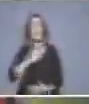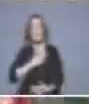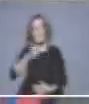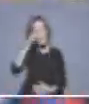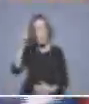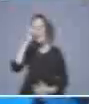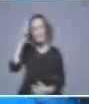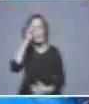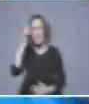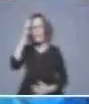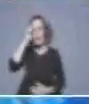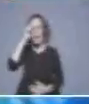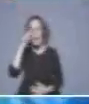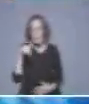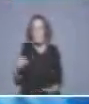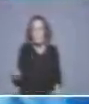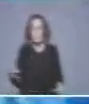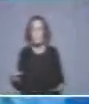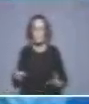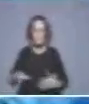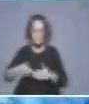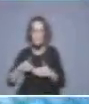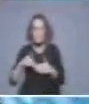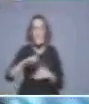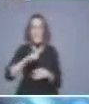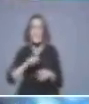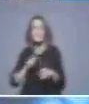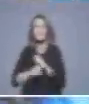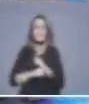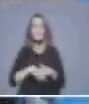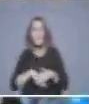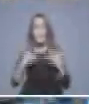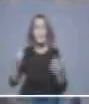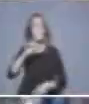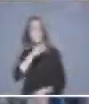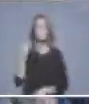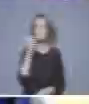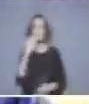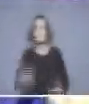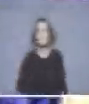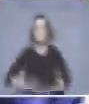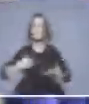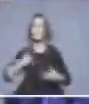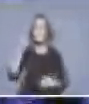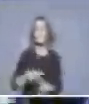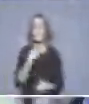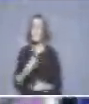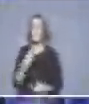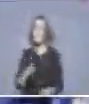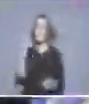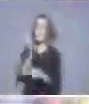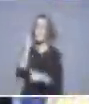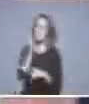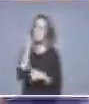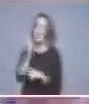La clave estará en protestar y echarle un par de cojones, y también meterle